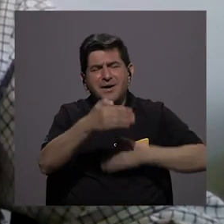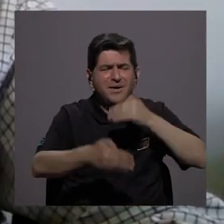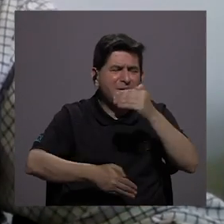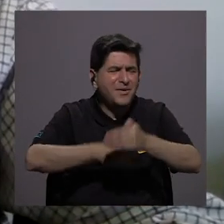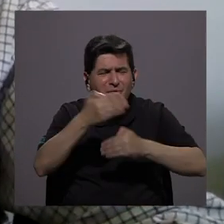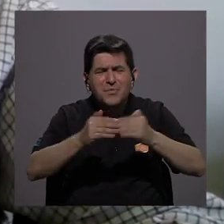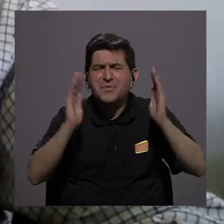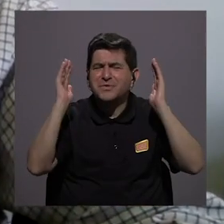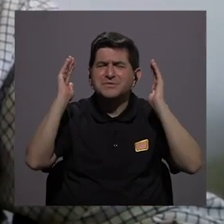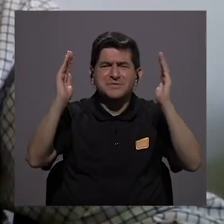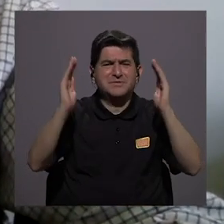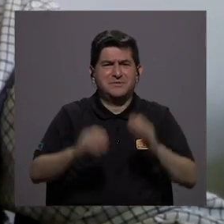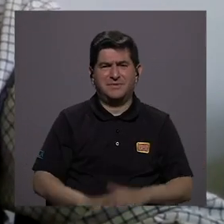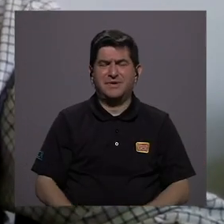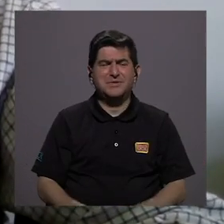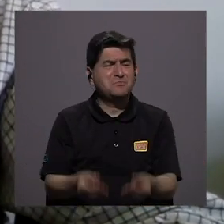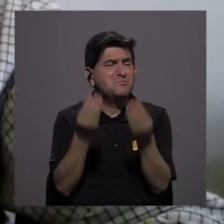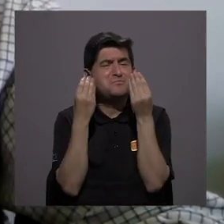¿Es mucho?